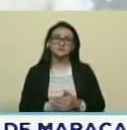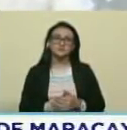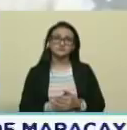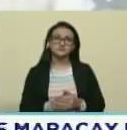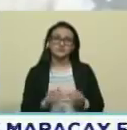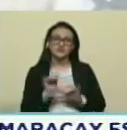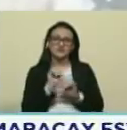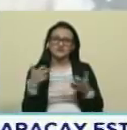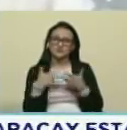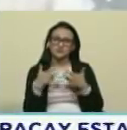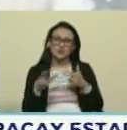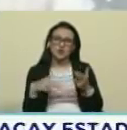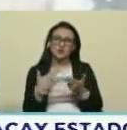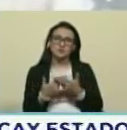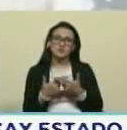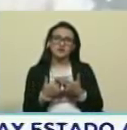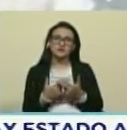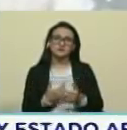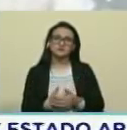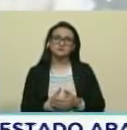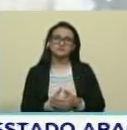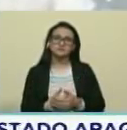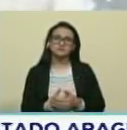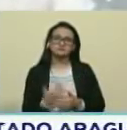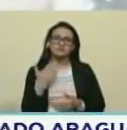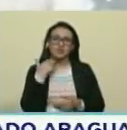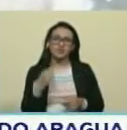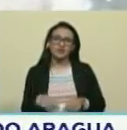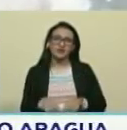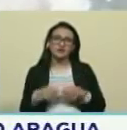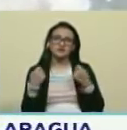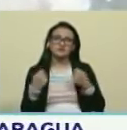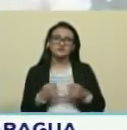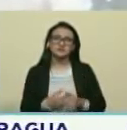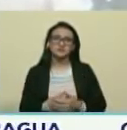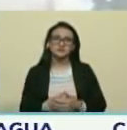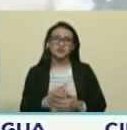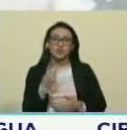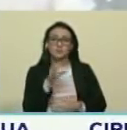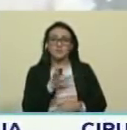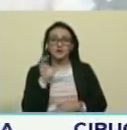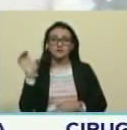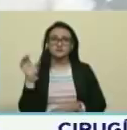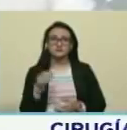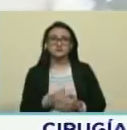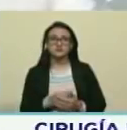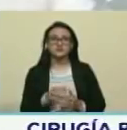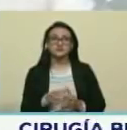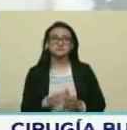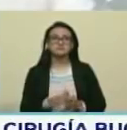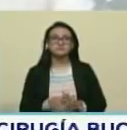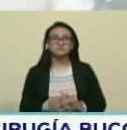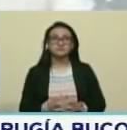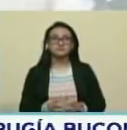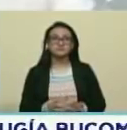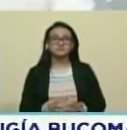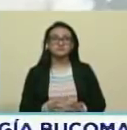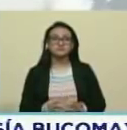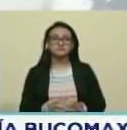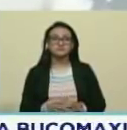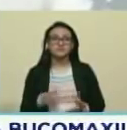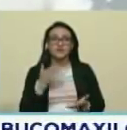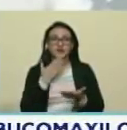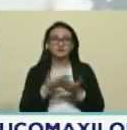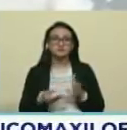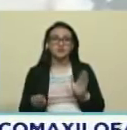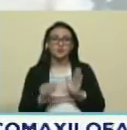este conflicto que tanto nos ha perjudicado, yo diría que a los dos países, a toda la región. Y por eso, muchas gracias